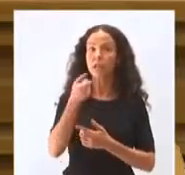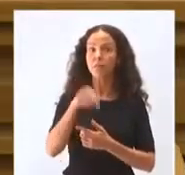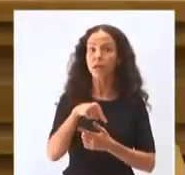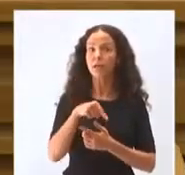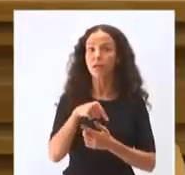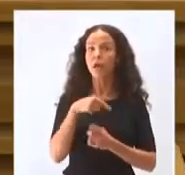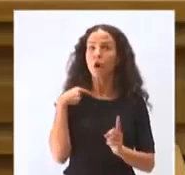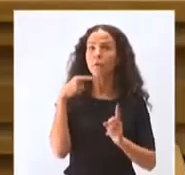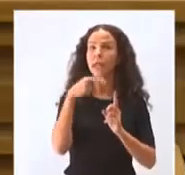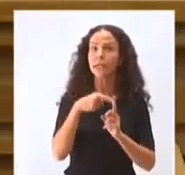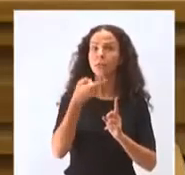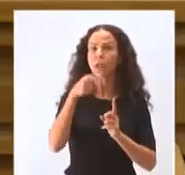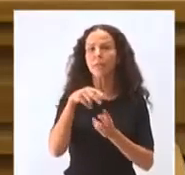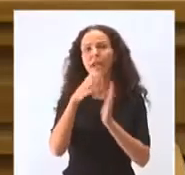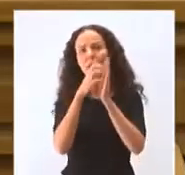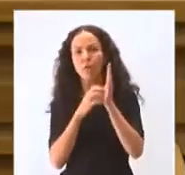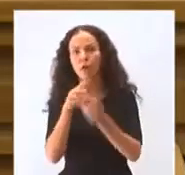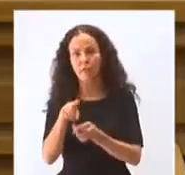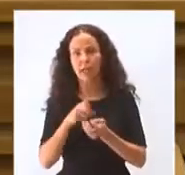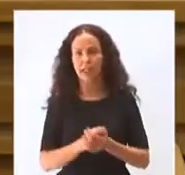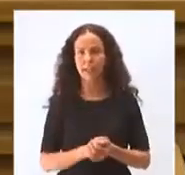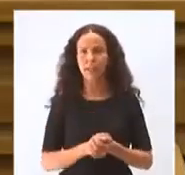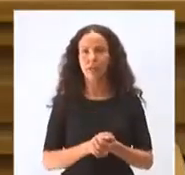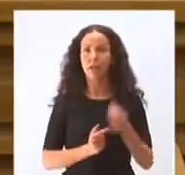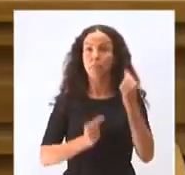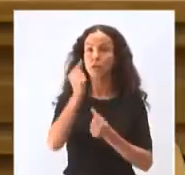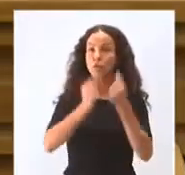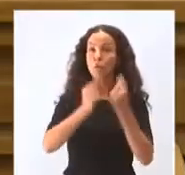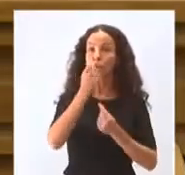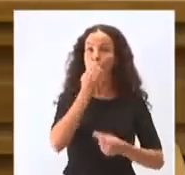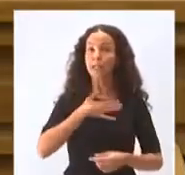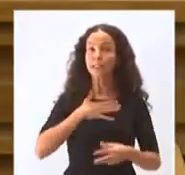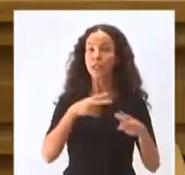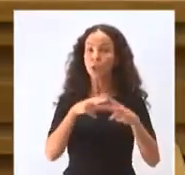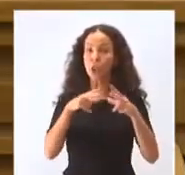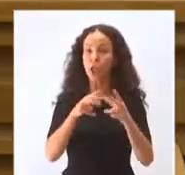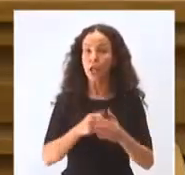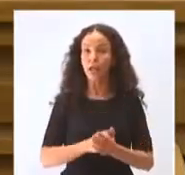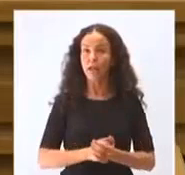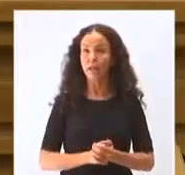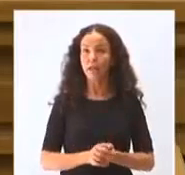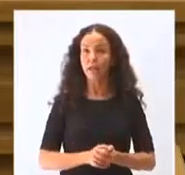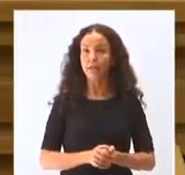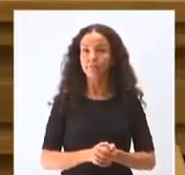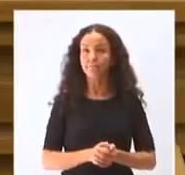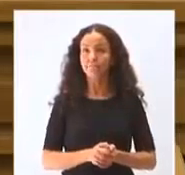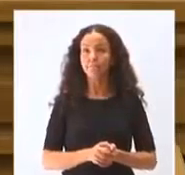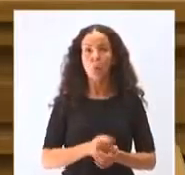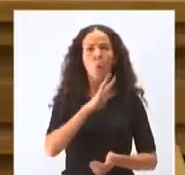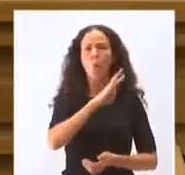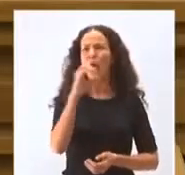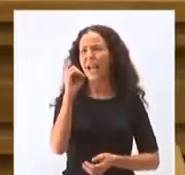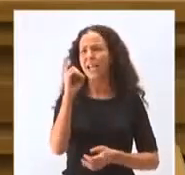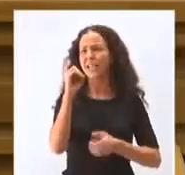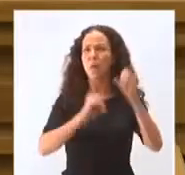fiscales el presupuesto de bienestar social es un 40 por